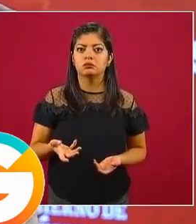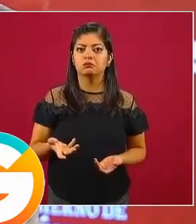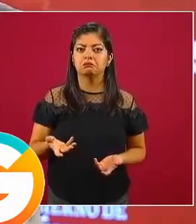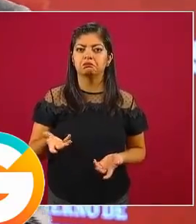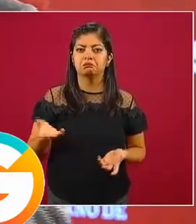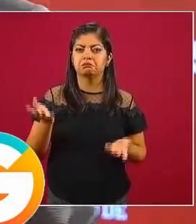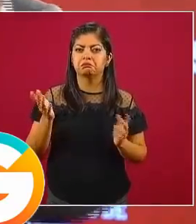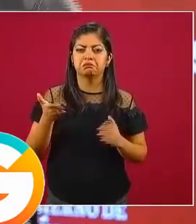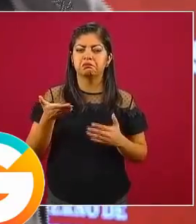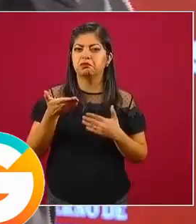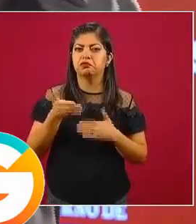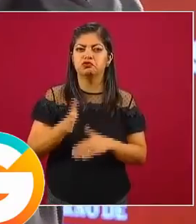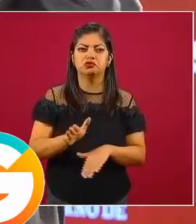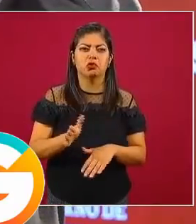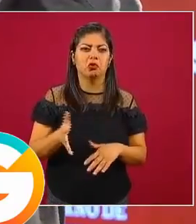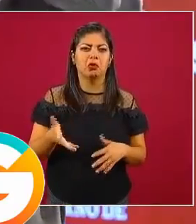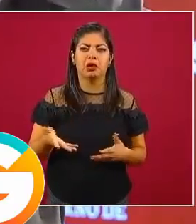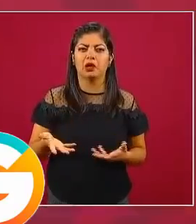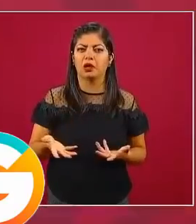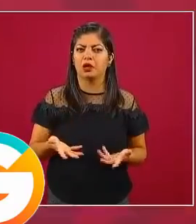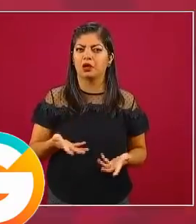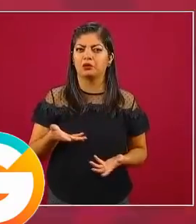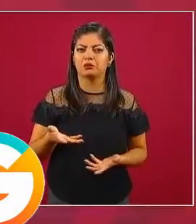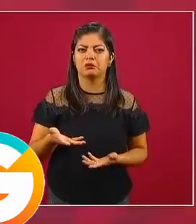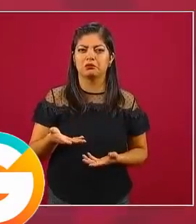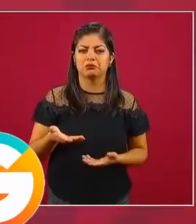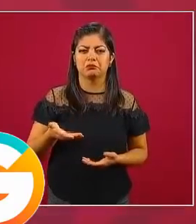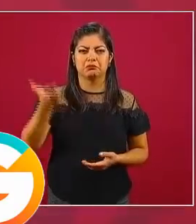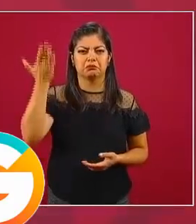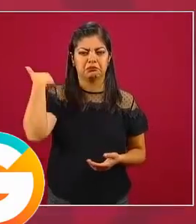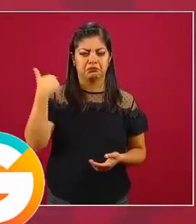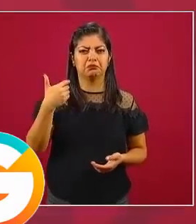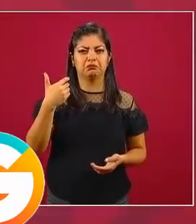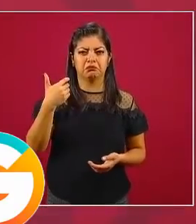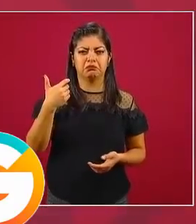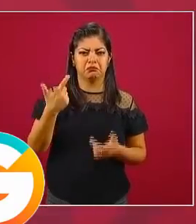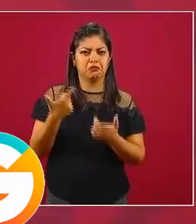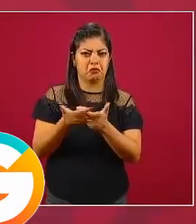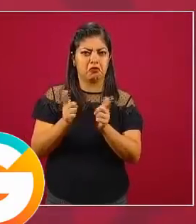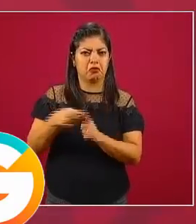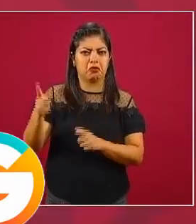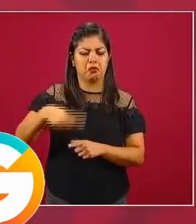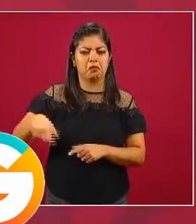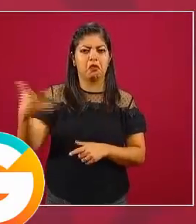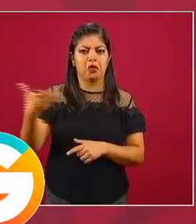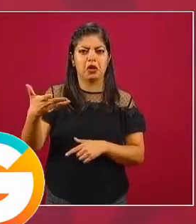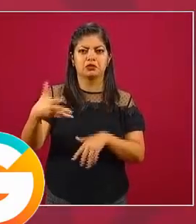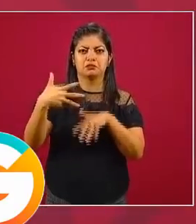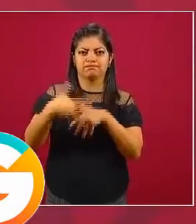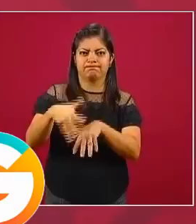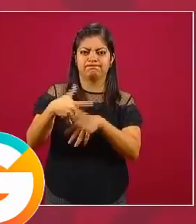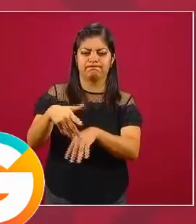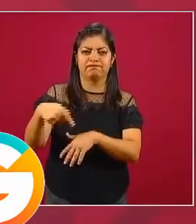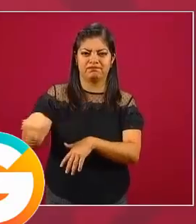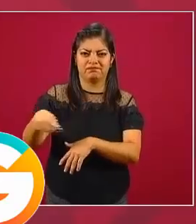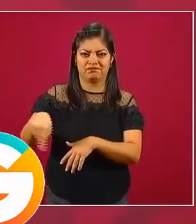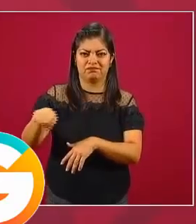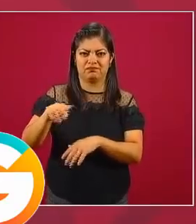una especie de desfile que hicieron los de un grupo de la delincuencia,